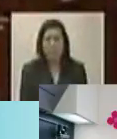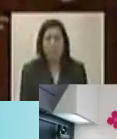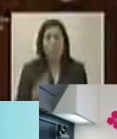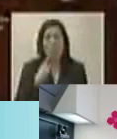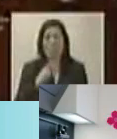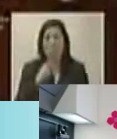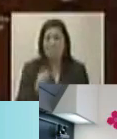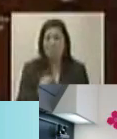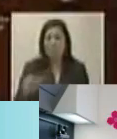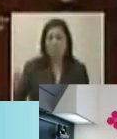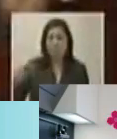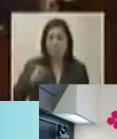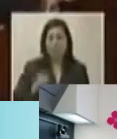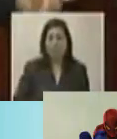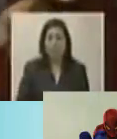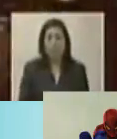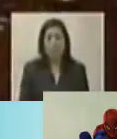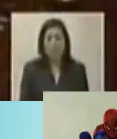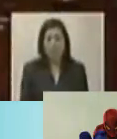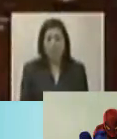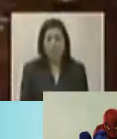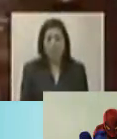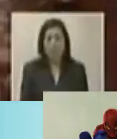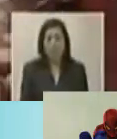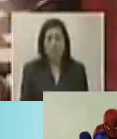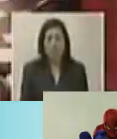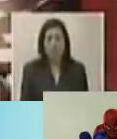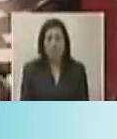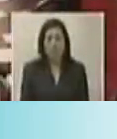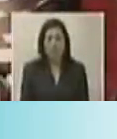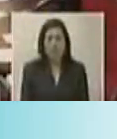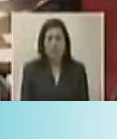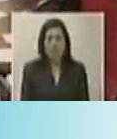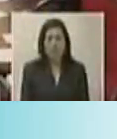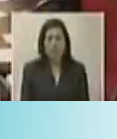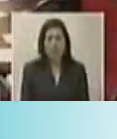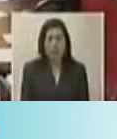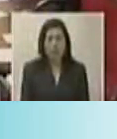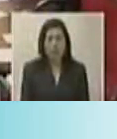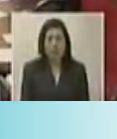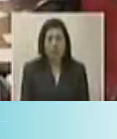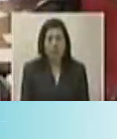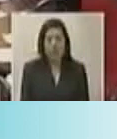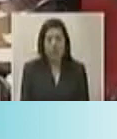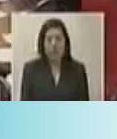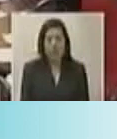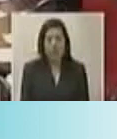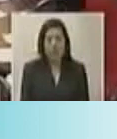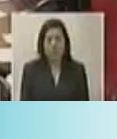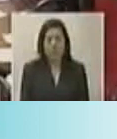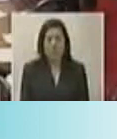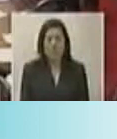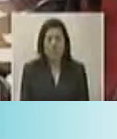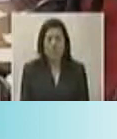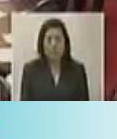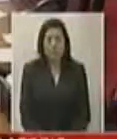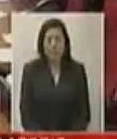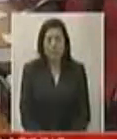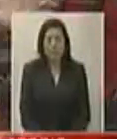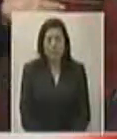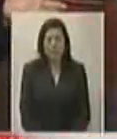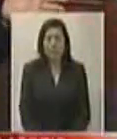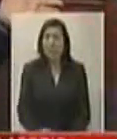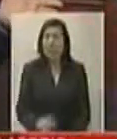palabra. Congresista Otárola, ¿cuál es la palabra que considera ofensiva? Sí, presidente, ¿no?